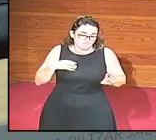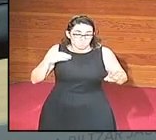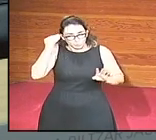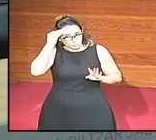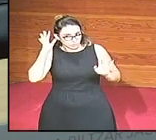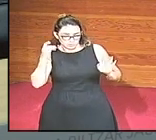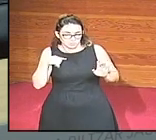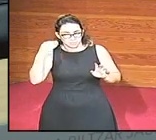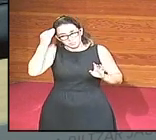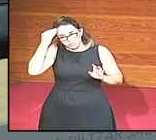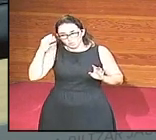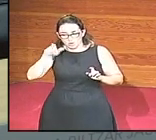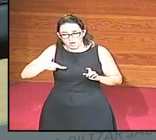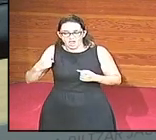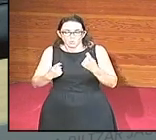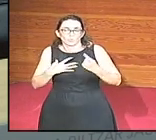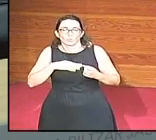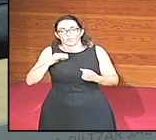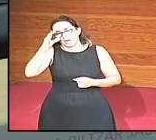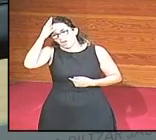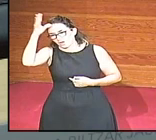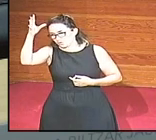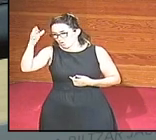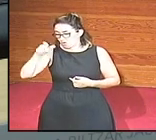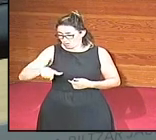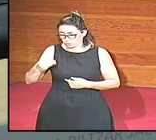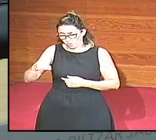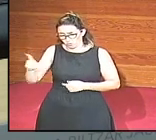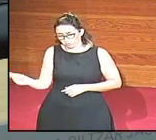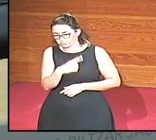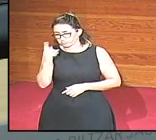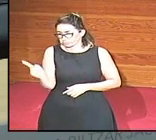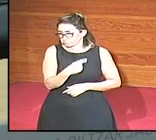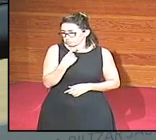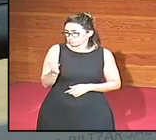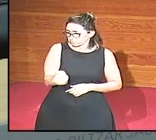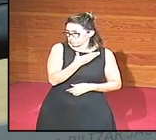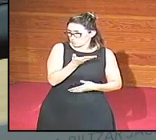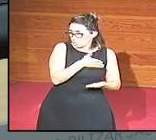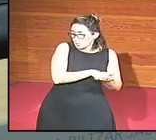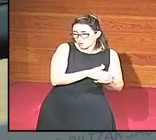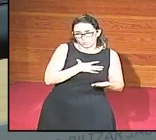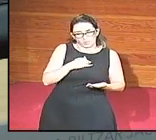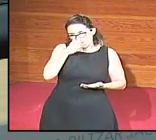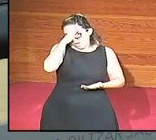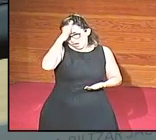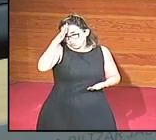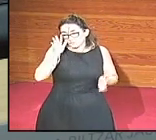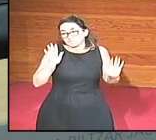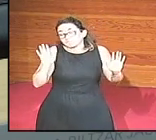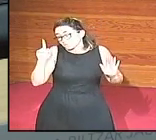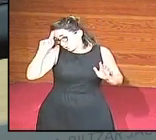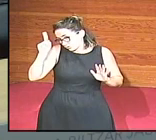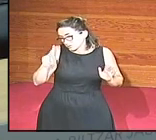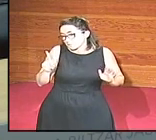cuántos, pues igual están hasta los cojones de que les manden a sus chavales a morir, no lo sé. Pero sí, la idea es que pinta